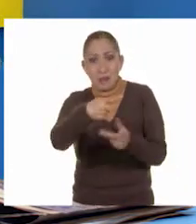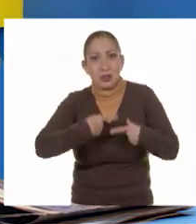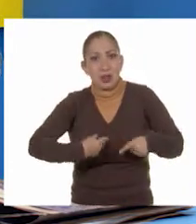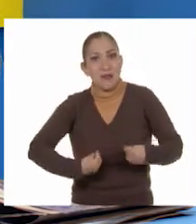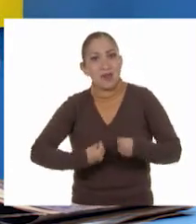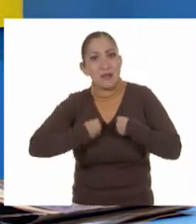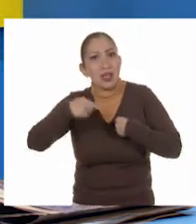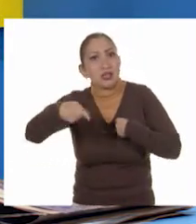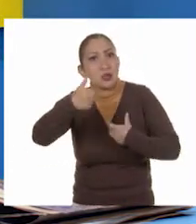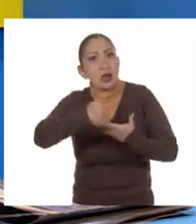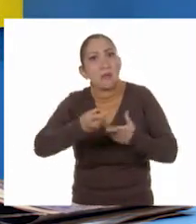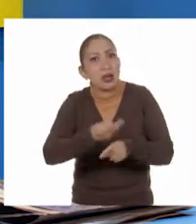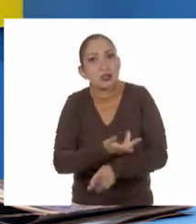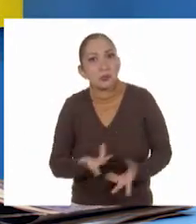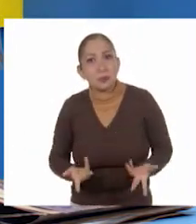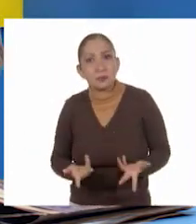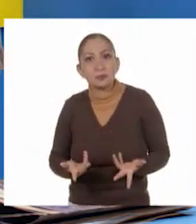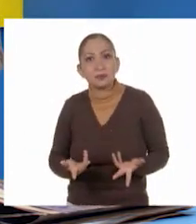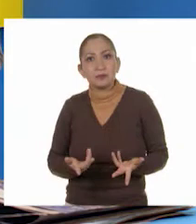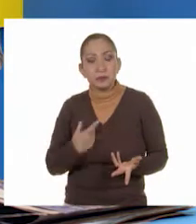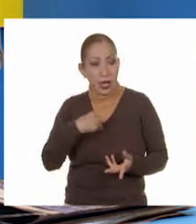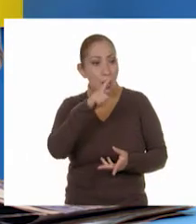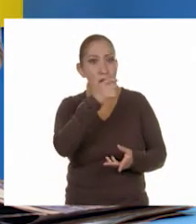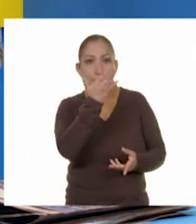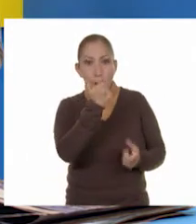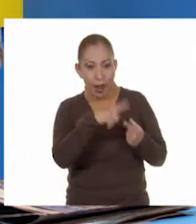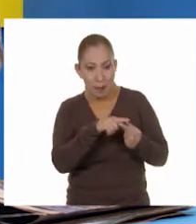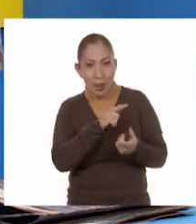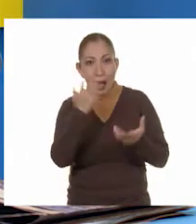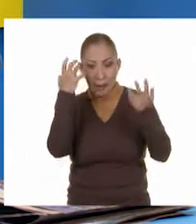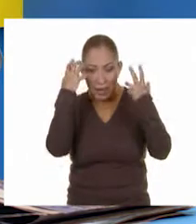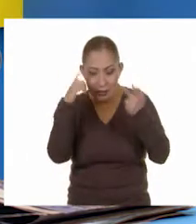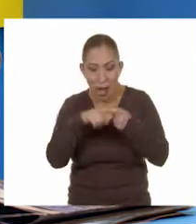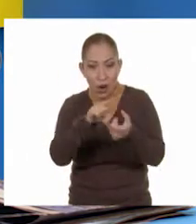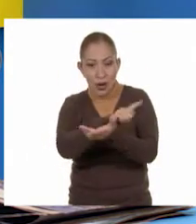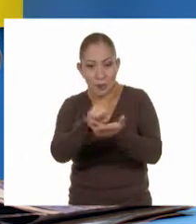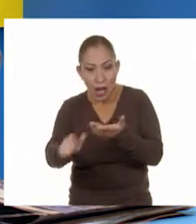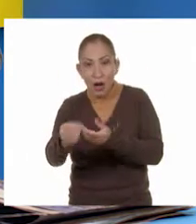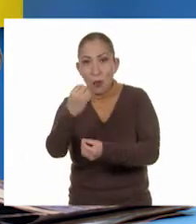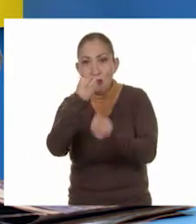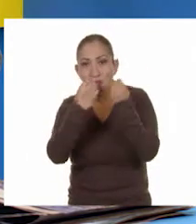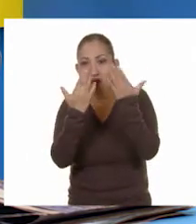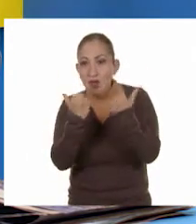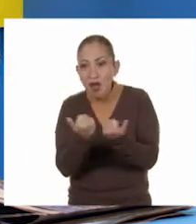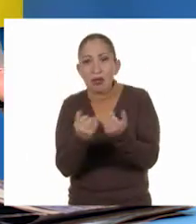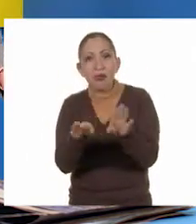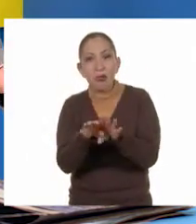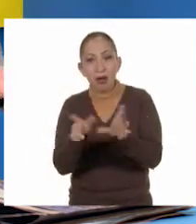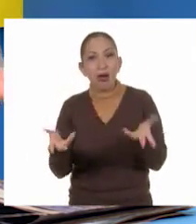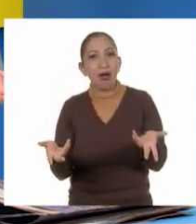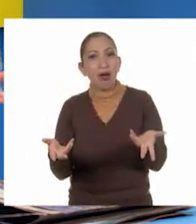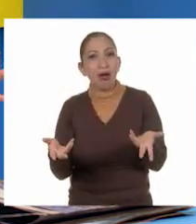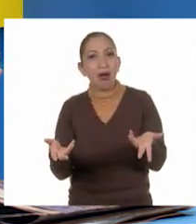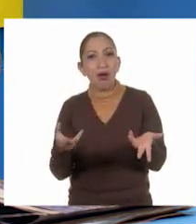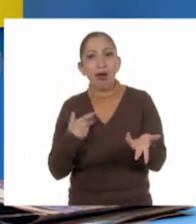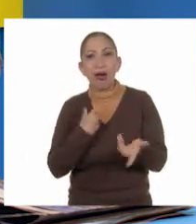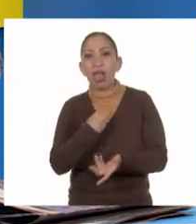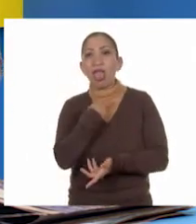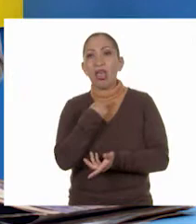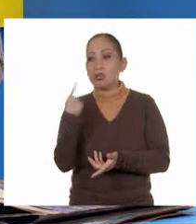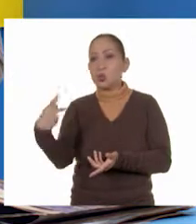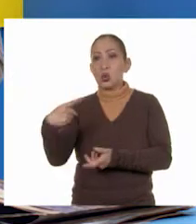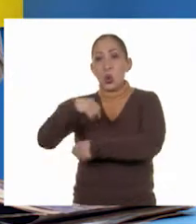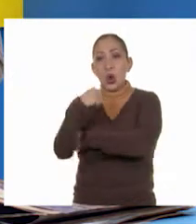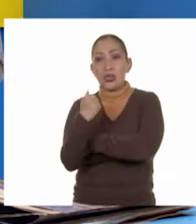ciudad? Porque, pues, si bloquearon el agua potable y no tenían alimento, ¿en serio les alcanzó con las reservas que